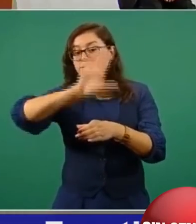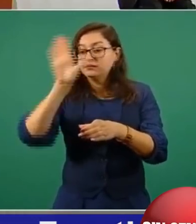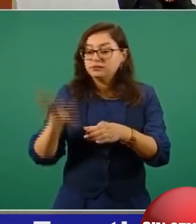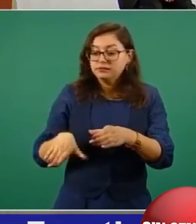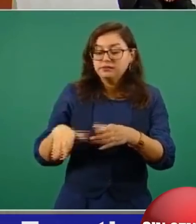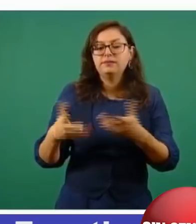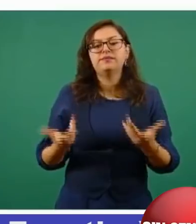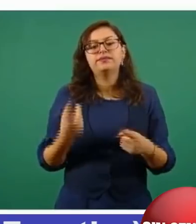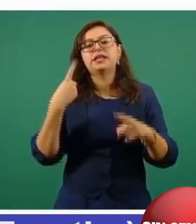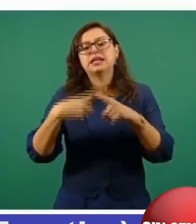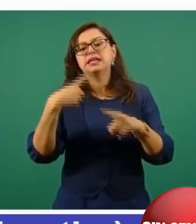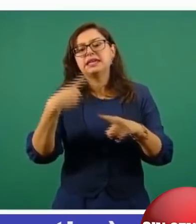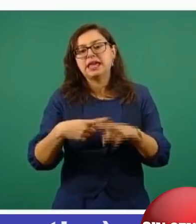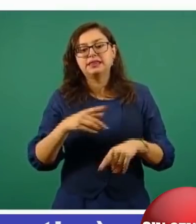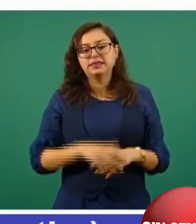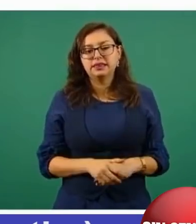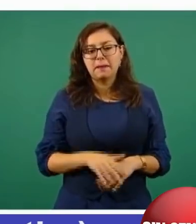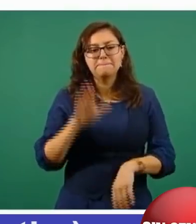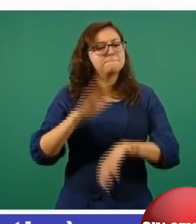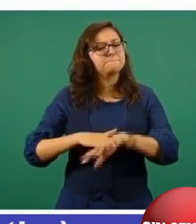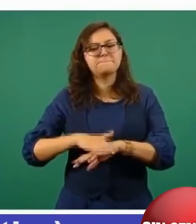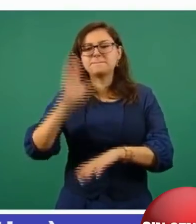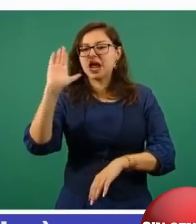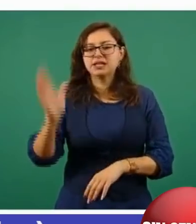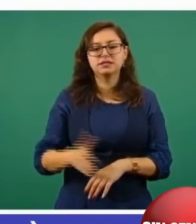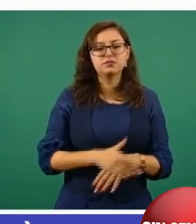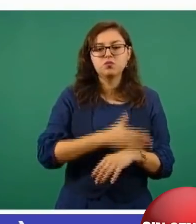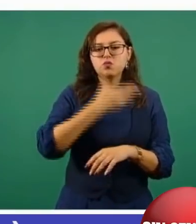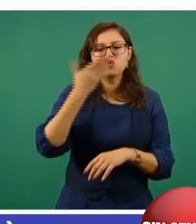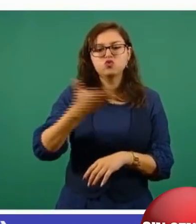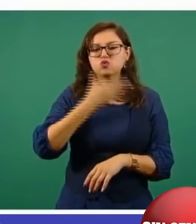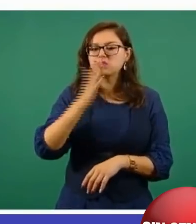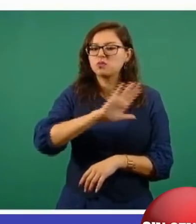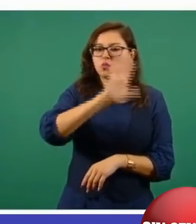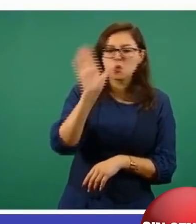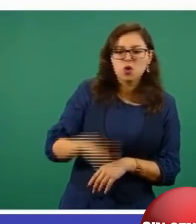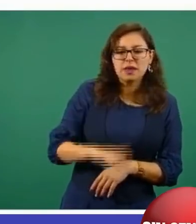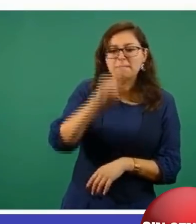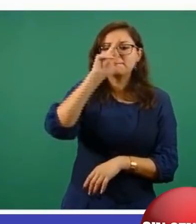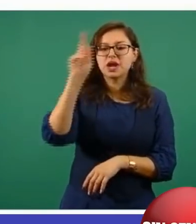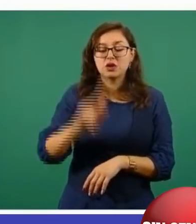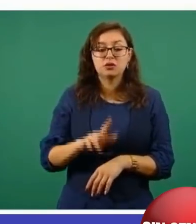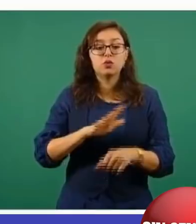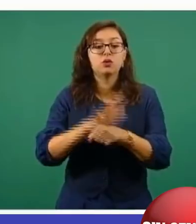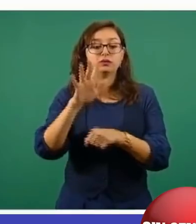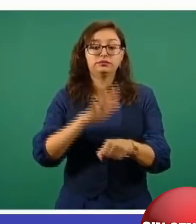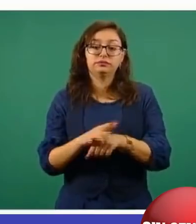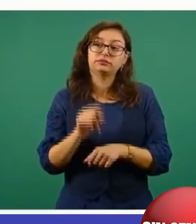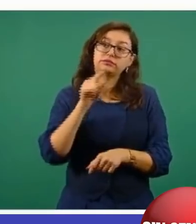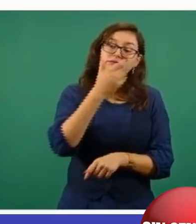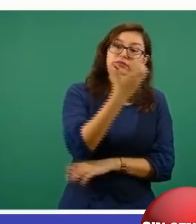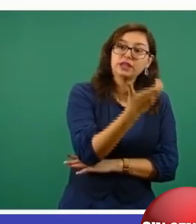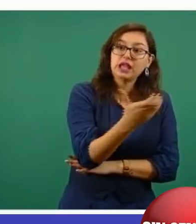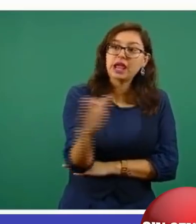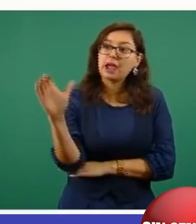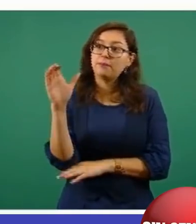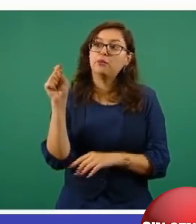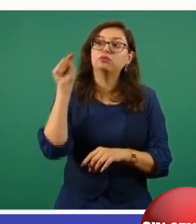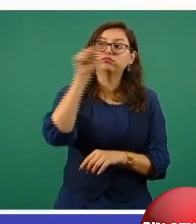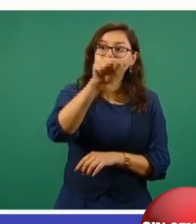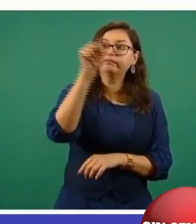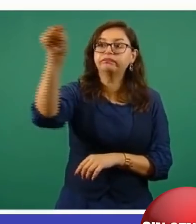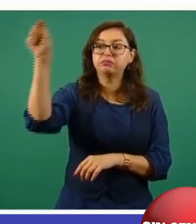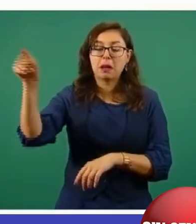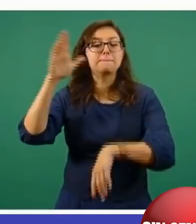diapositiva, que las zonas rurales tienen hasta 50% más de letalidad que las zonas